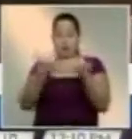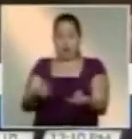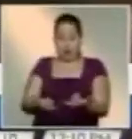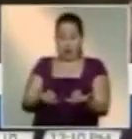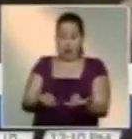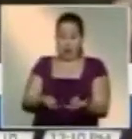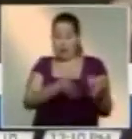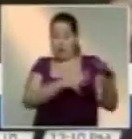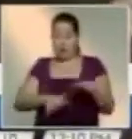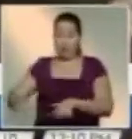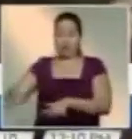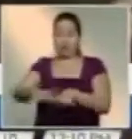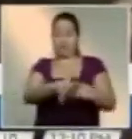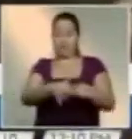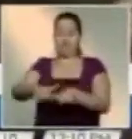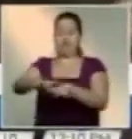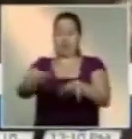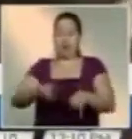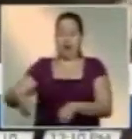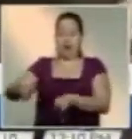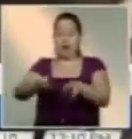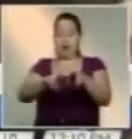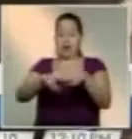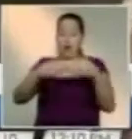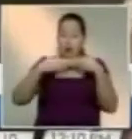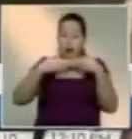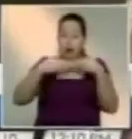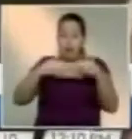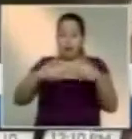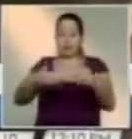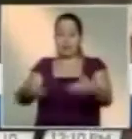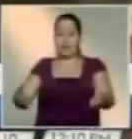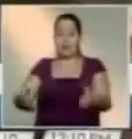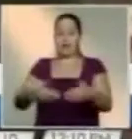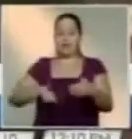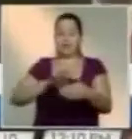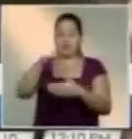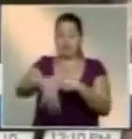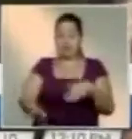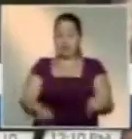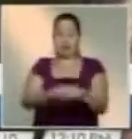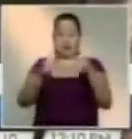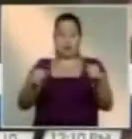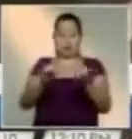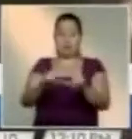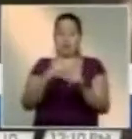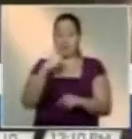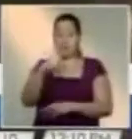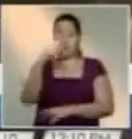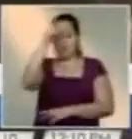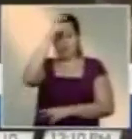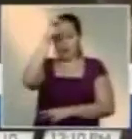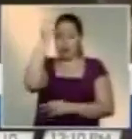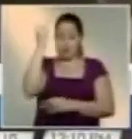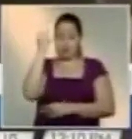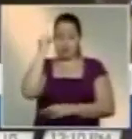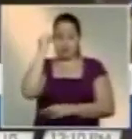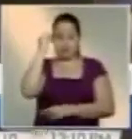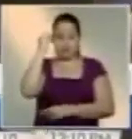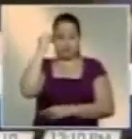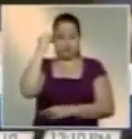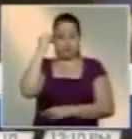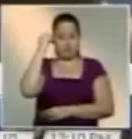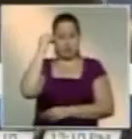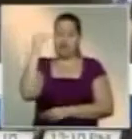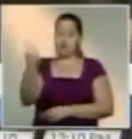con los desbordamientos de represas. Se habla de que la represa que se desbordó en Falcón causaría solo